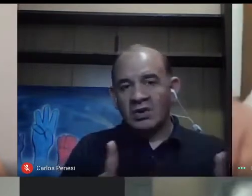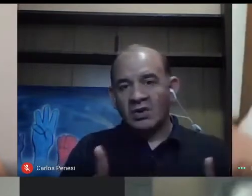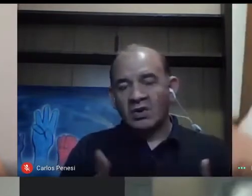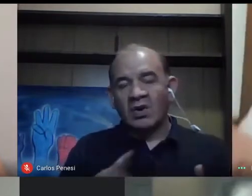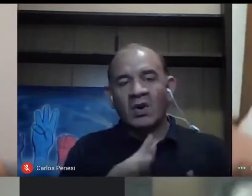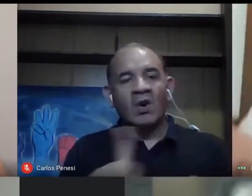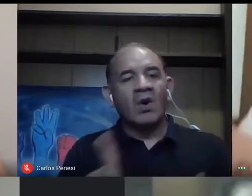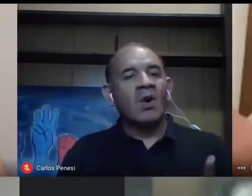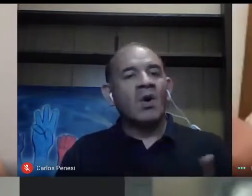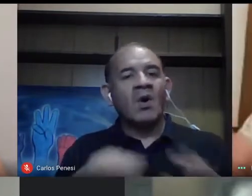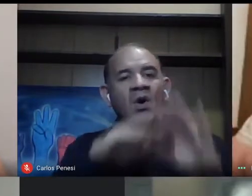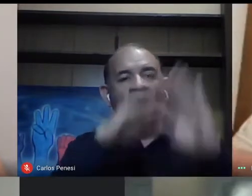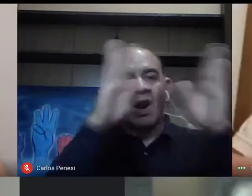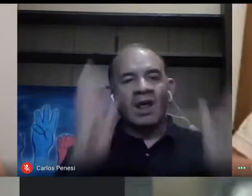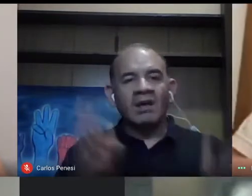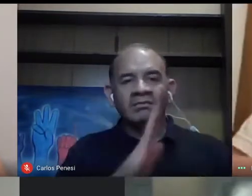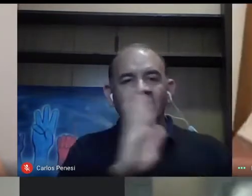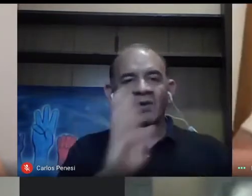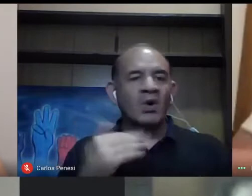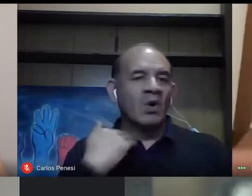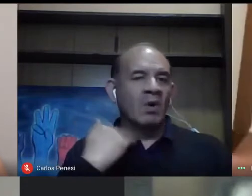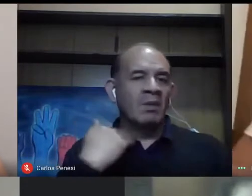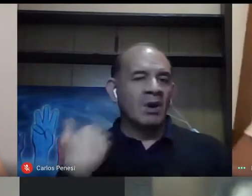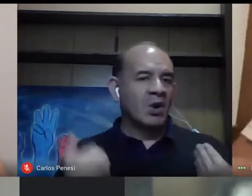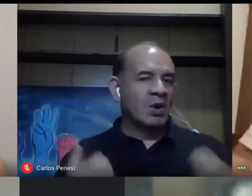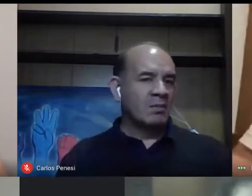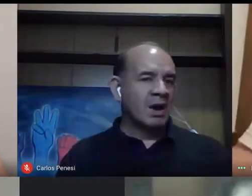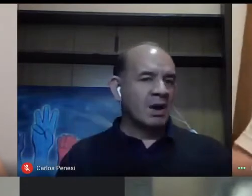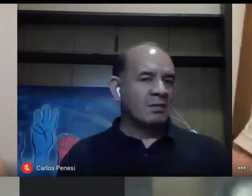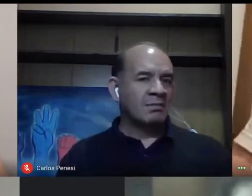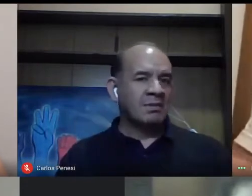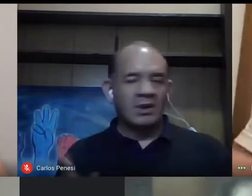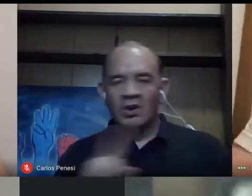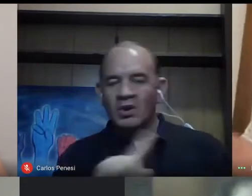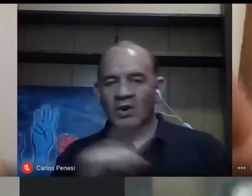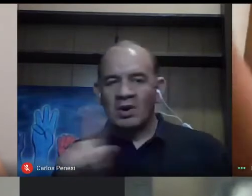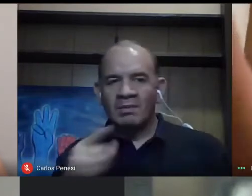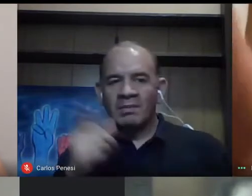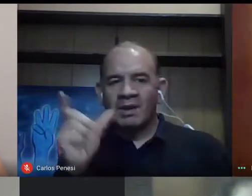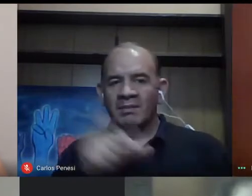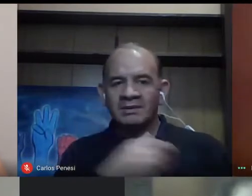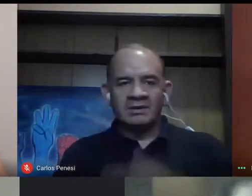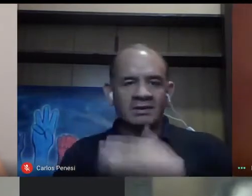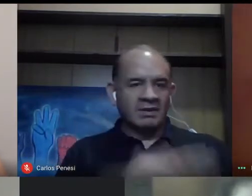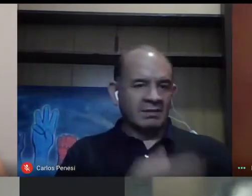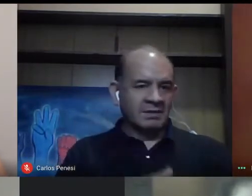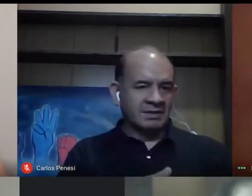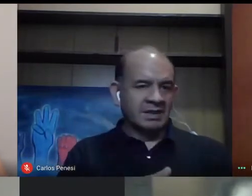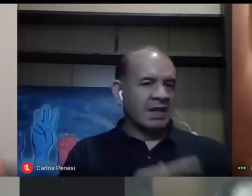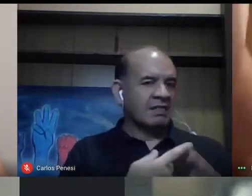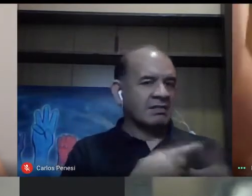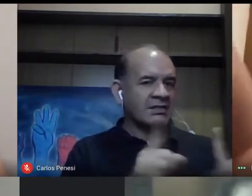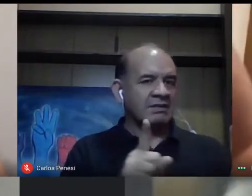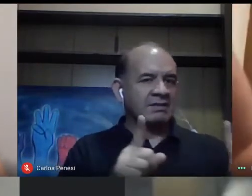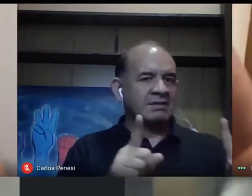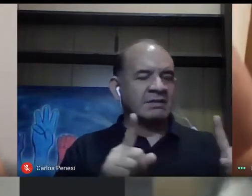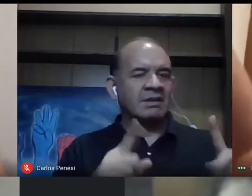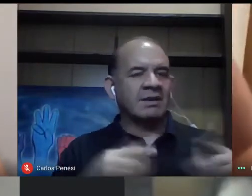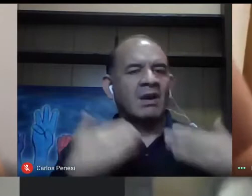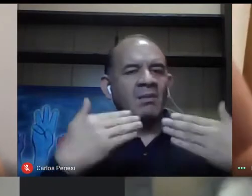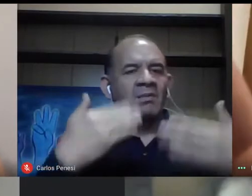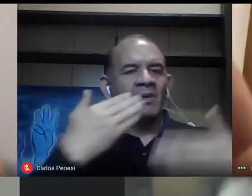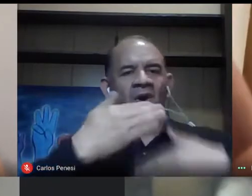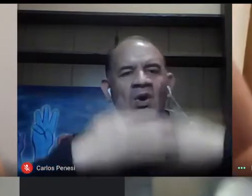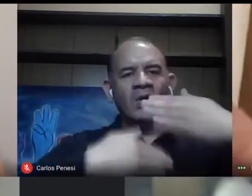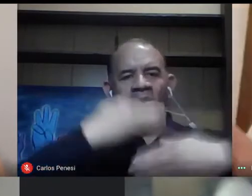bibliotecas no tienen todavía la información, por eso me parece súper válida la pregunta, y hay quienes pueden capacitar, y no tiene que